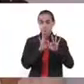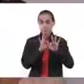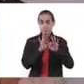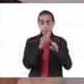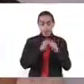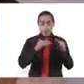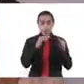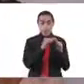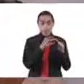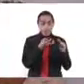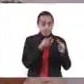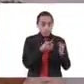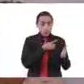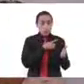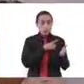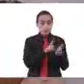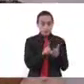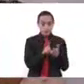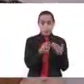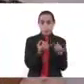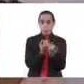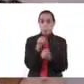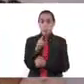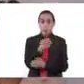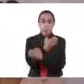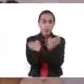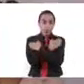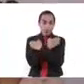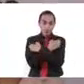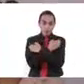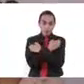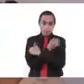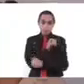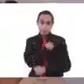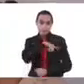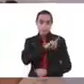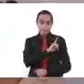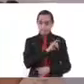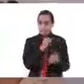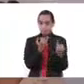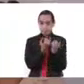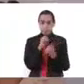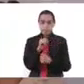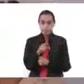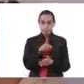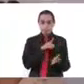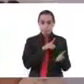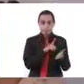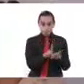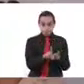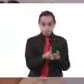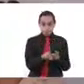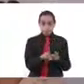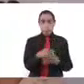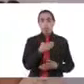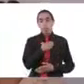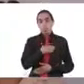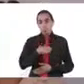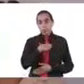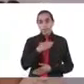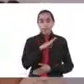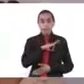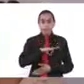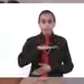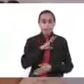La vivienda es un derecho, como la educación, como la salud. Si nos ponemos contentos de que